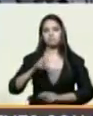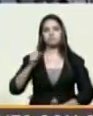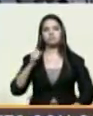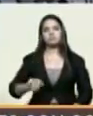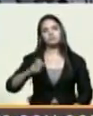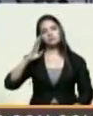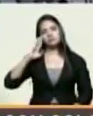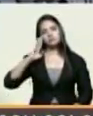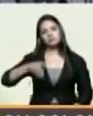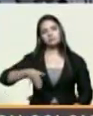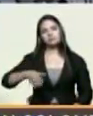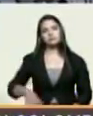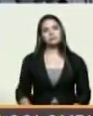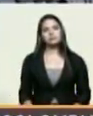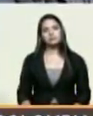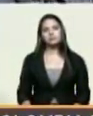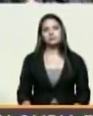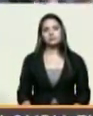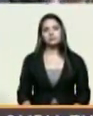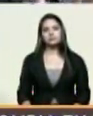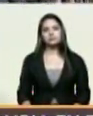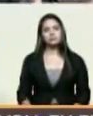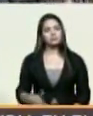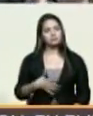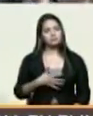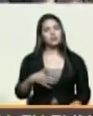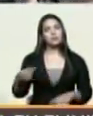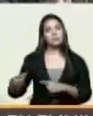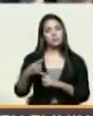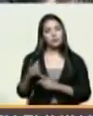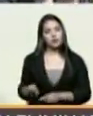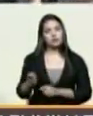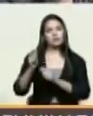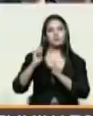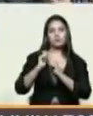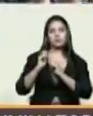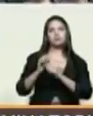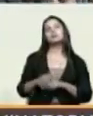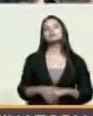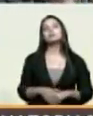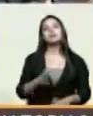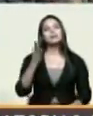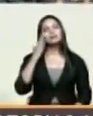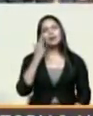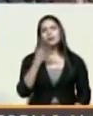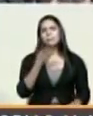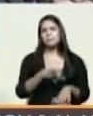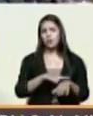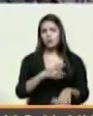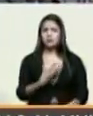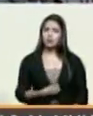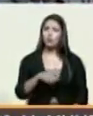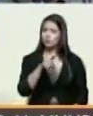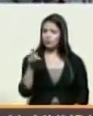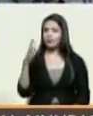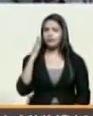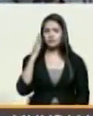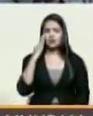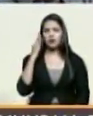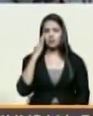misión cumplida, cumplimos con el mandato que tú nos diste. ¿Sabe qué sería tristeza? Y ustedes lo saben.